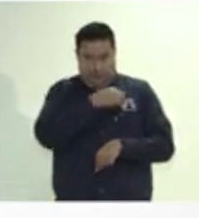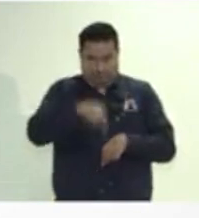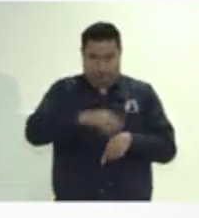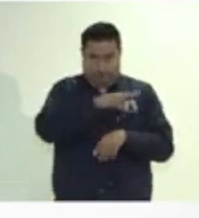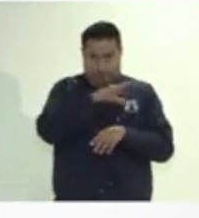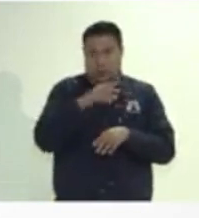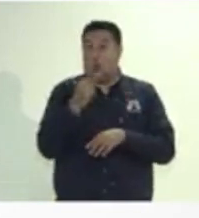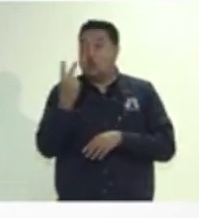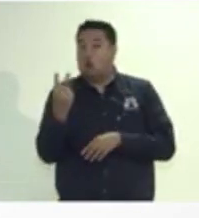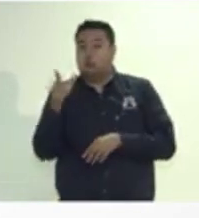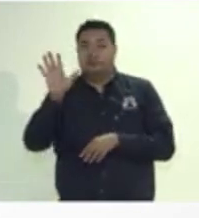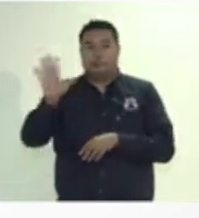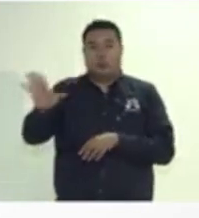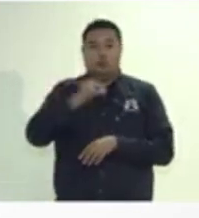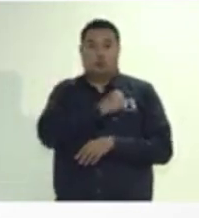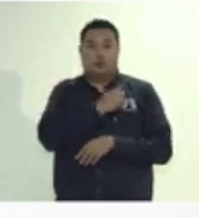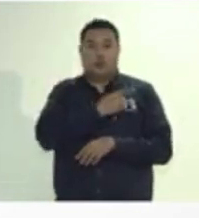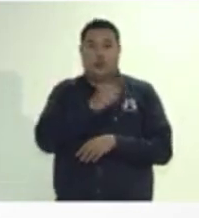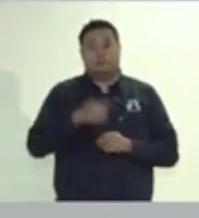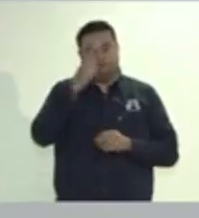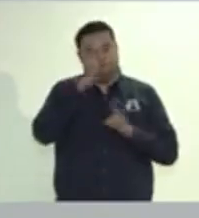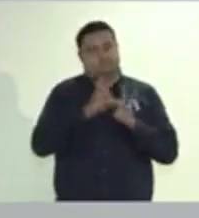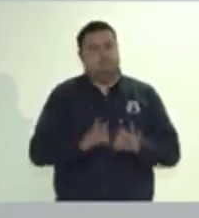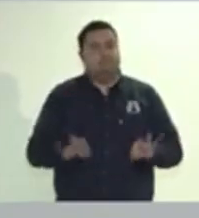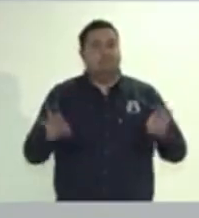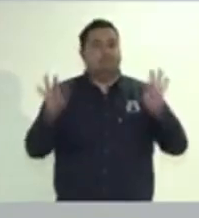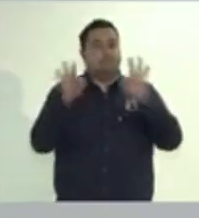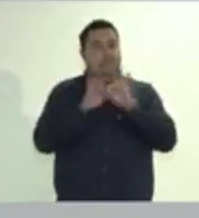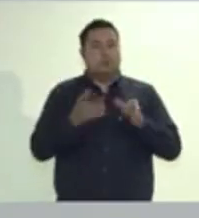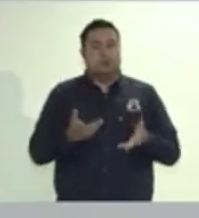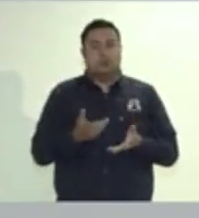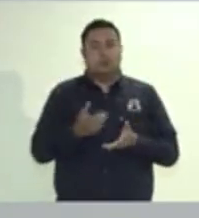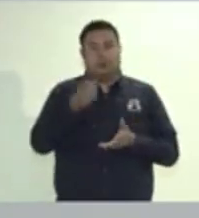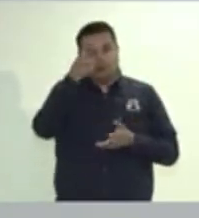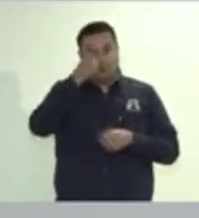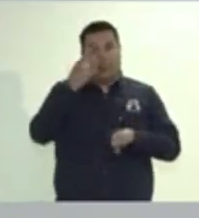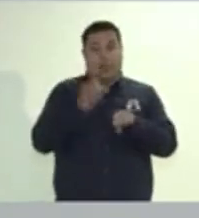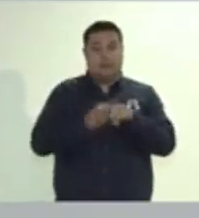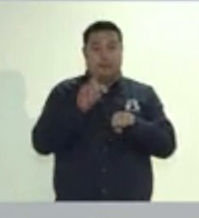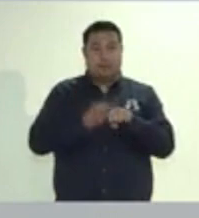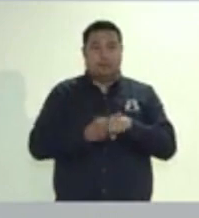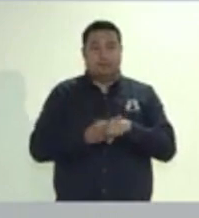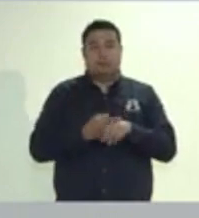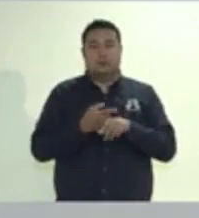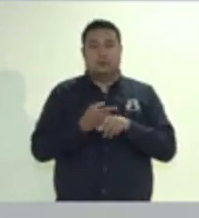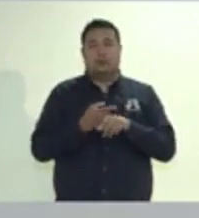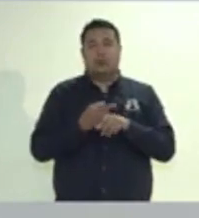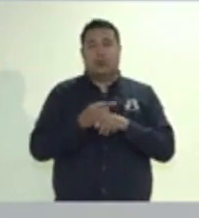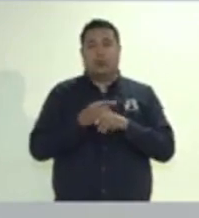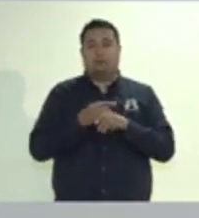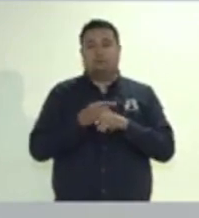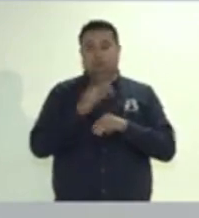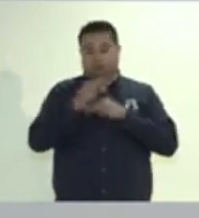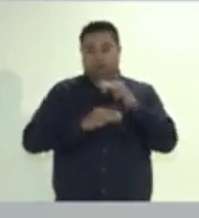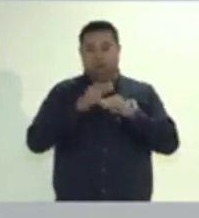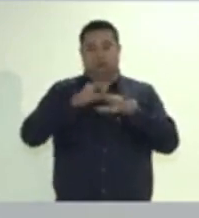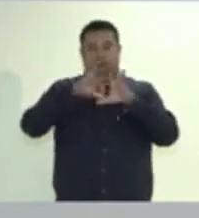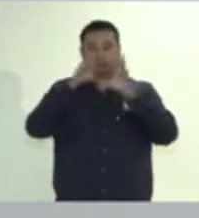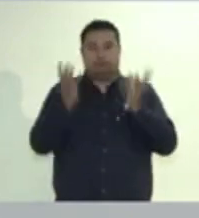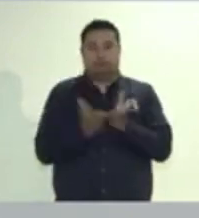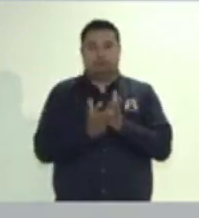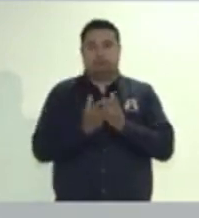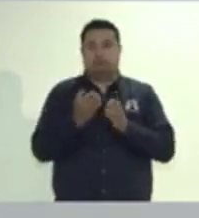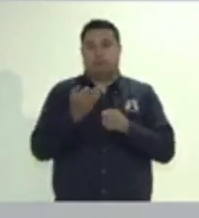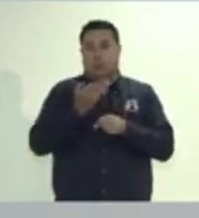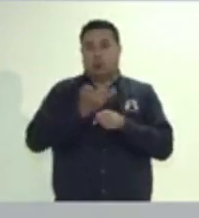fernández y uno más en aquismón así lo informó el director de salud pública miguelángel lutz steiner quien informó que hasta el momento